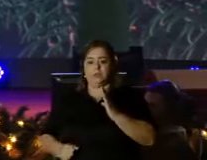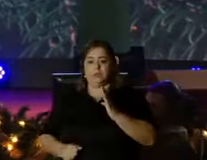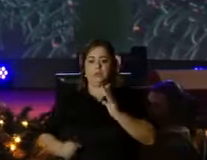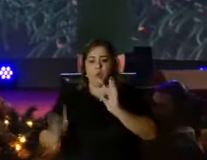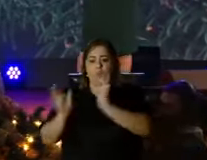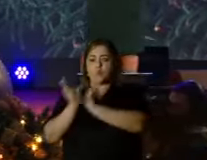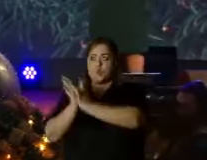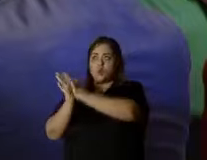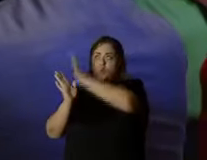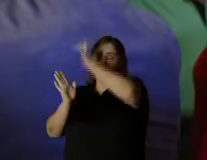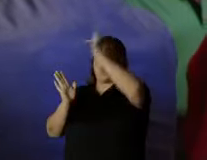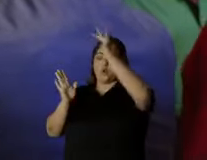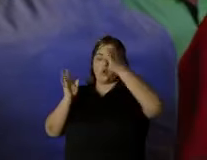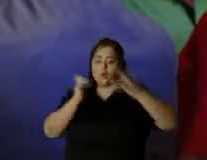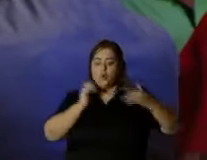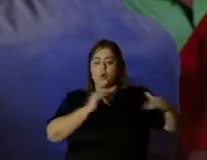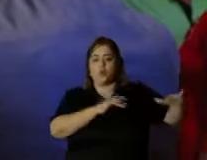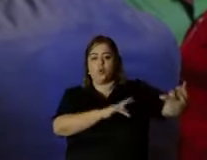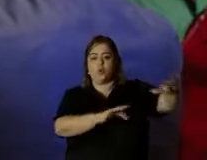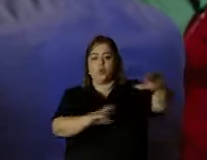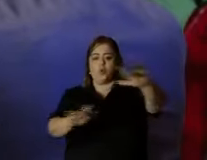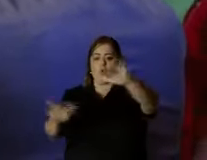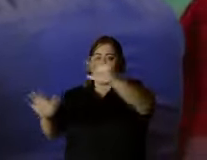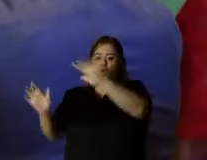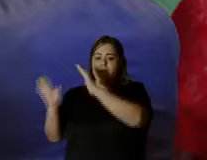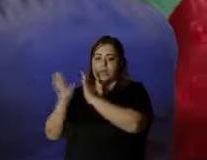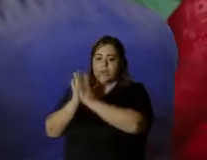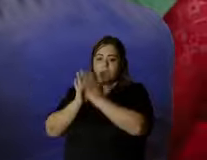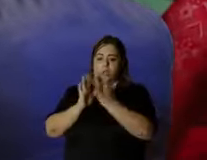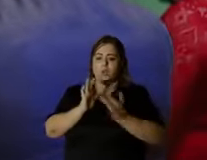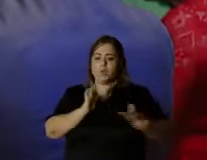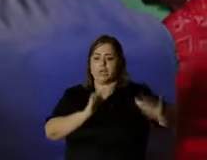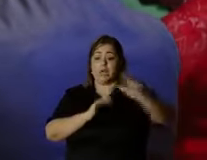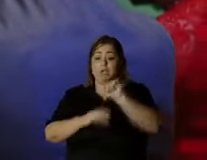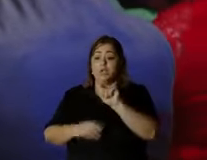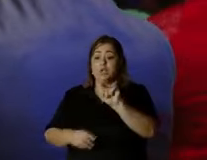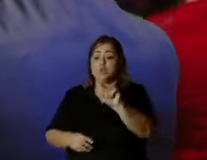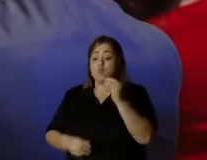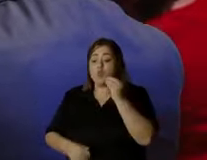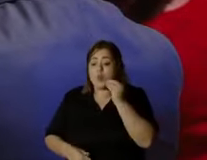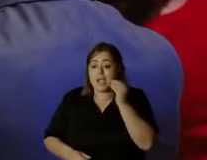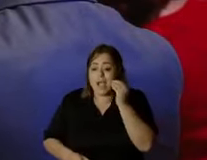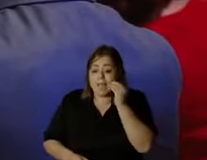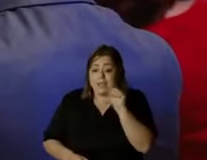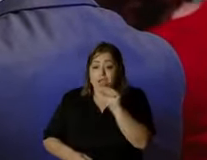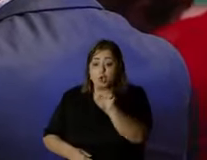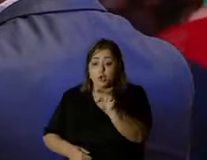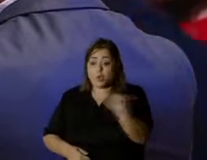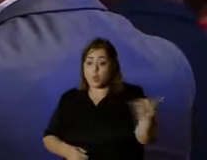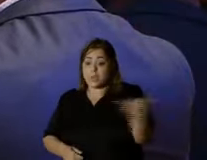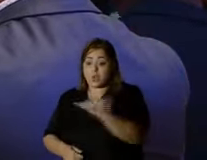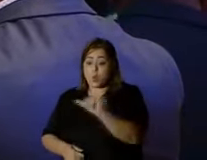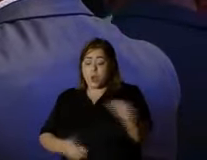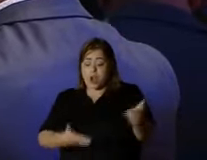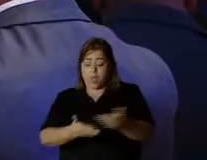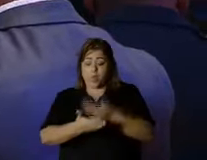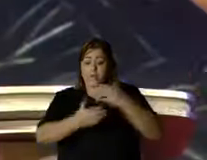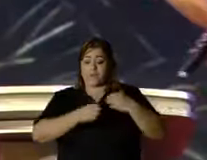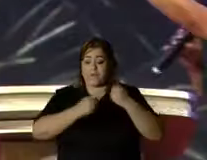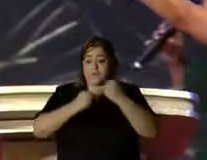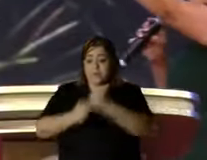gloria. Hay una gloria. Allá en el hogar. Allá en el hogar. Recibe salud por esa palabra. Recibe nueva fuerza. Recibe